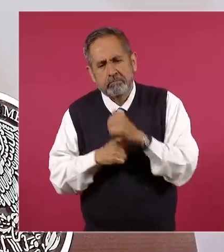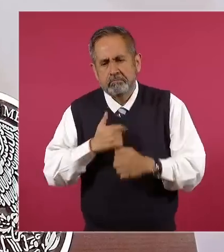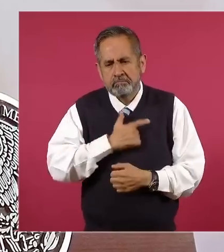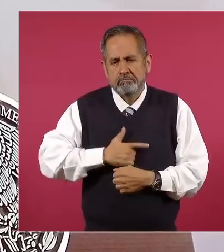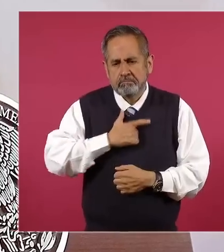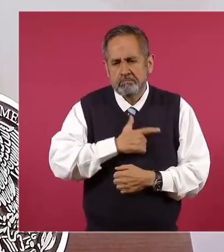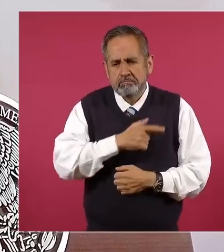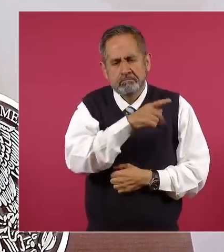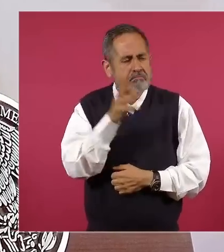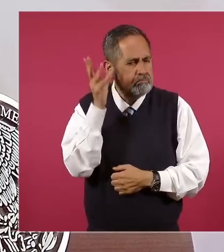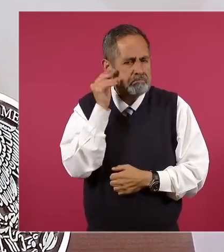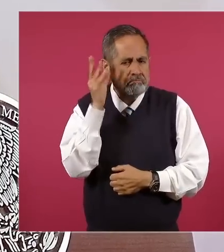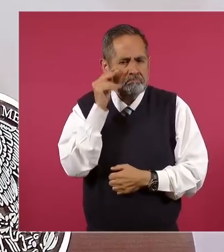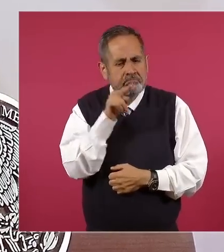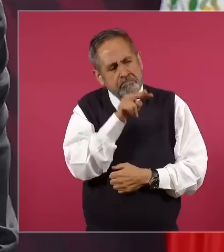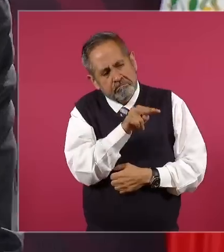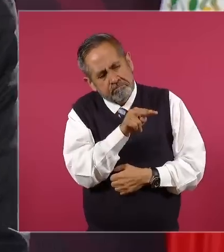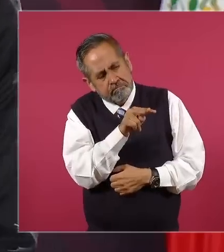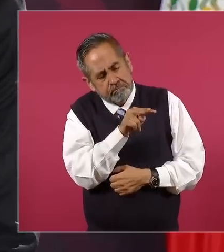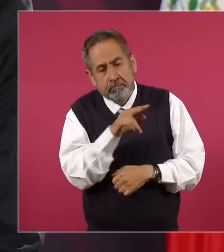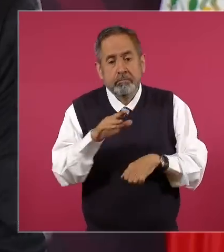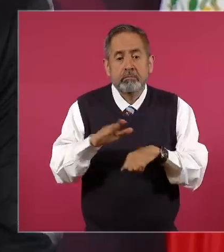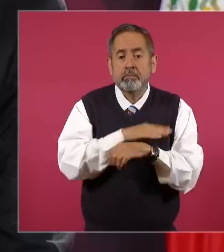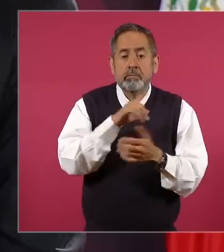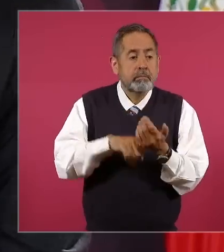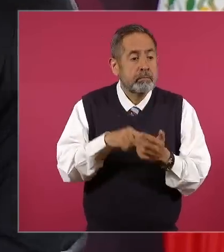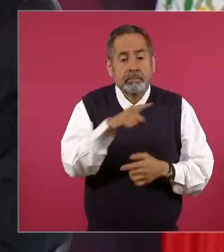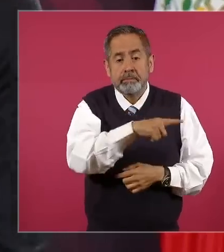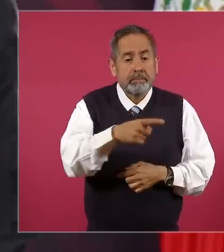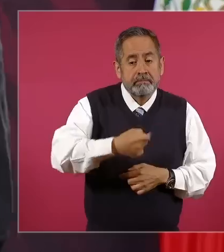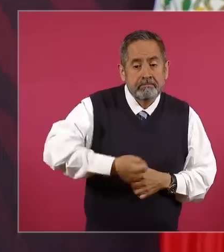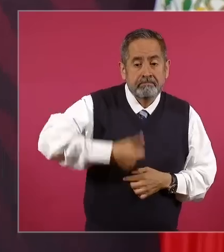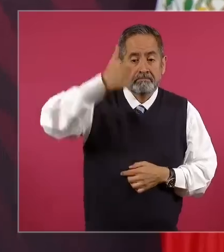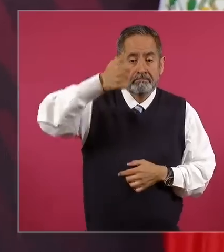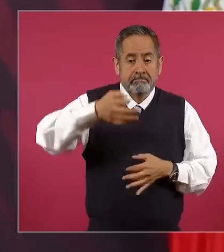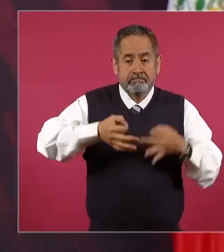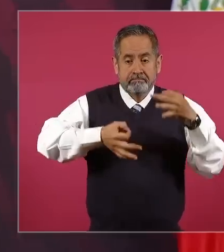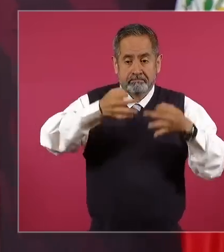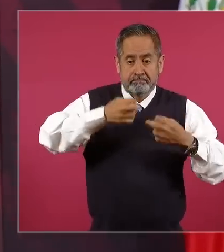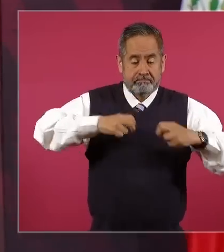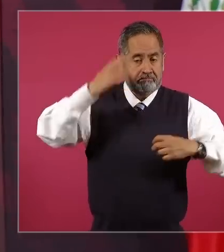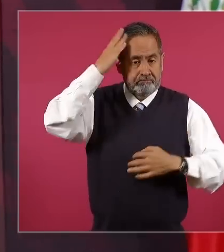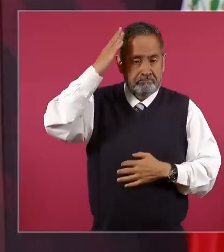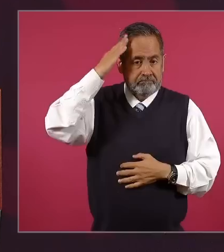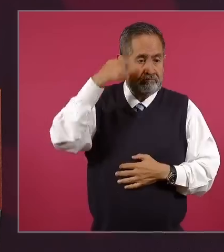escucharlo porque fue de los primeros ministros